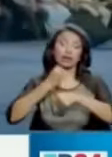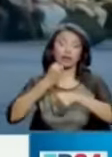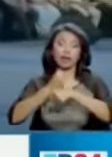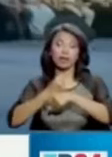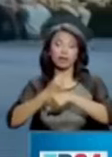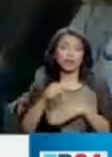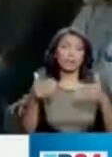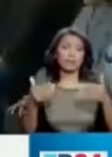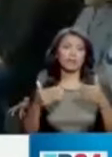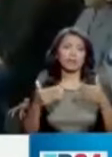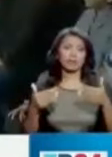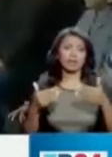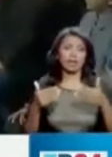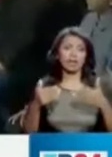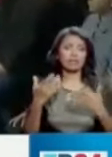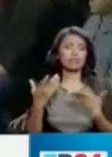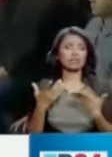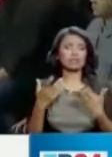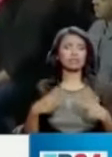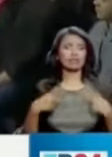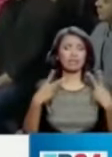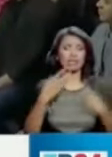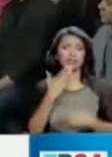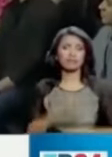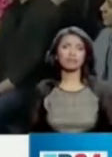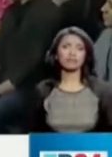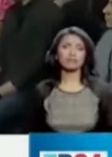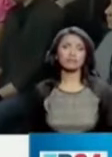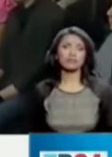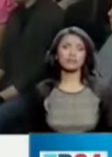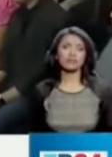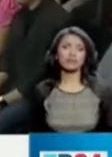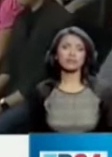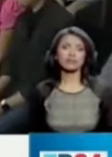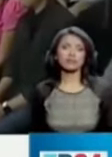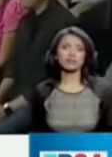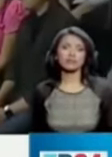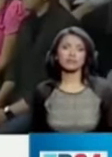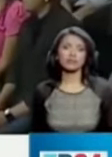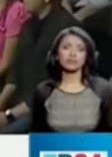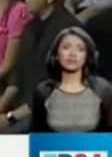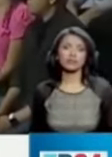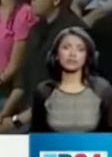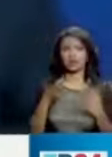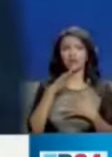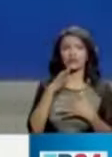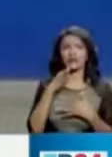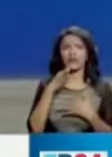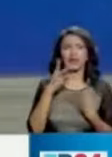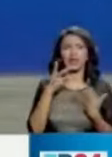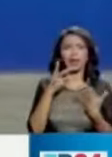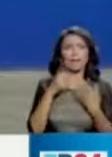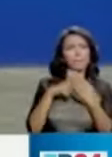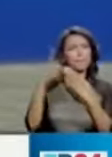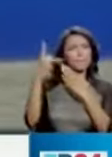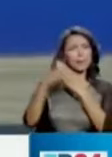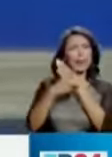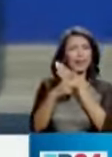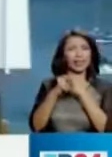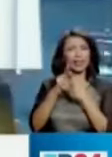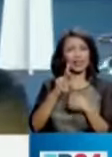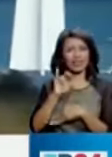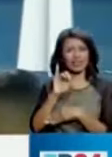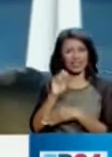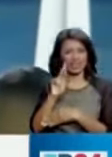hijos declararon en Estados Unidos, estando preso, en efecto, que habían robado casi 30 millones de dólares. Allí entregaron los 30 millones de